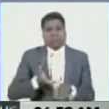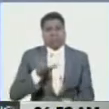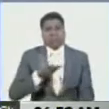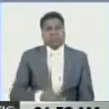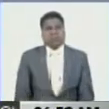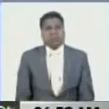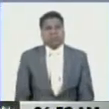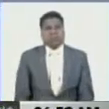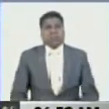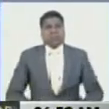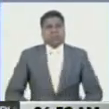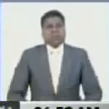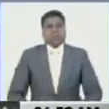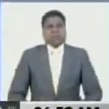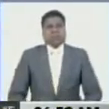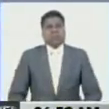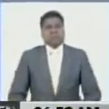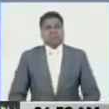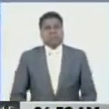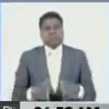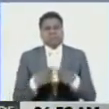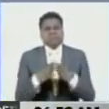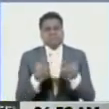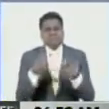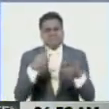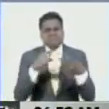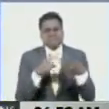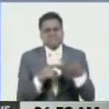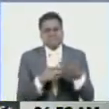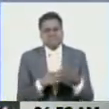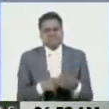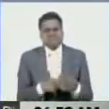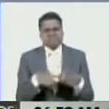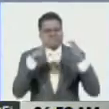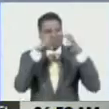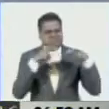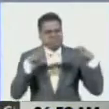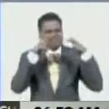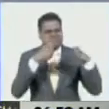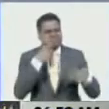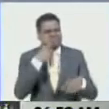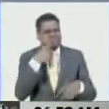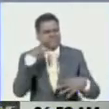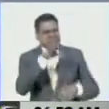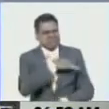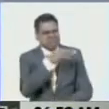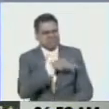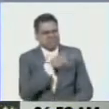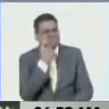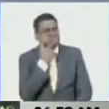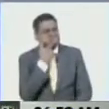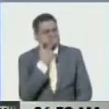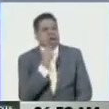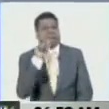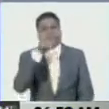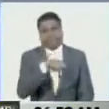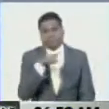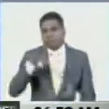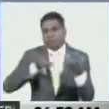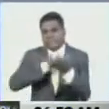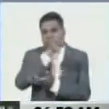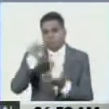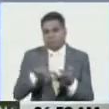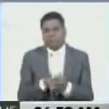criterios tradicionales y los esquemas tradicionales de análisis de la sociedad. Pese a la crisis y